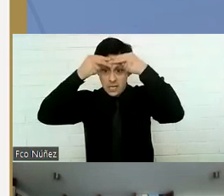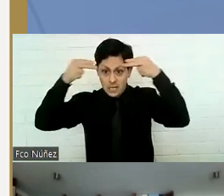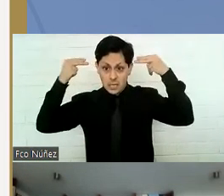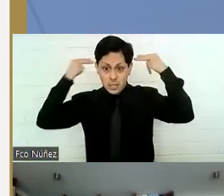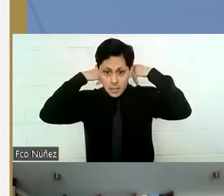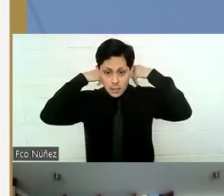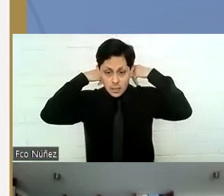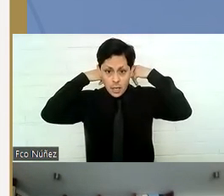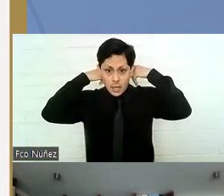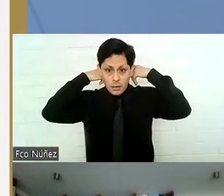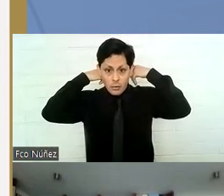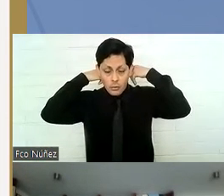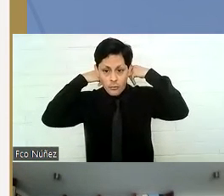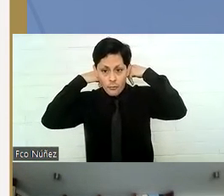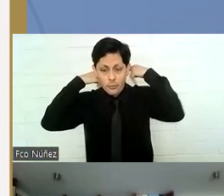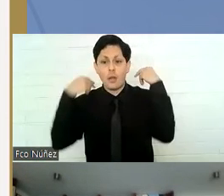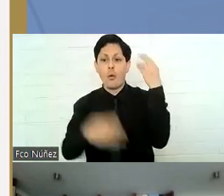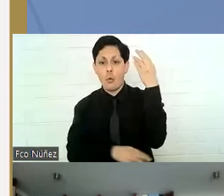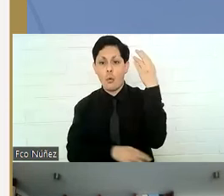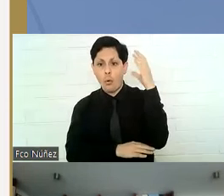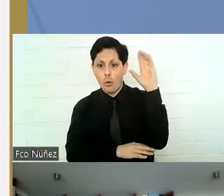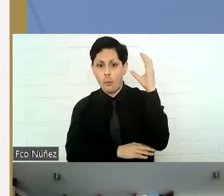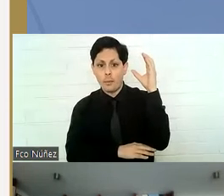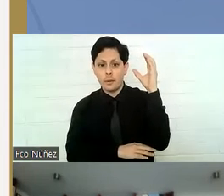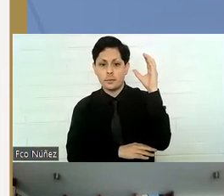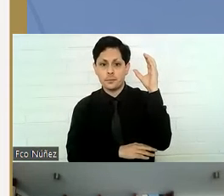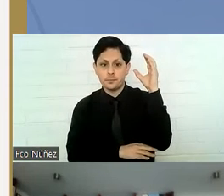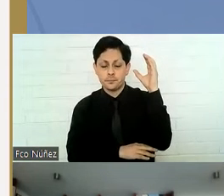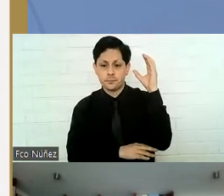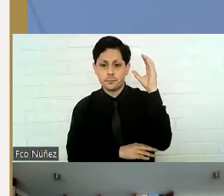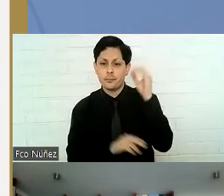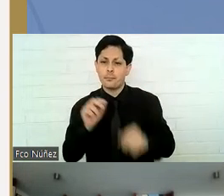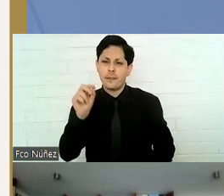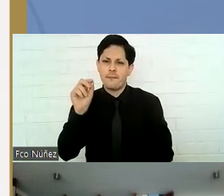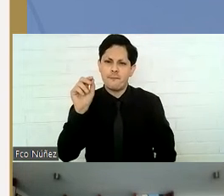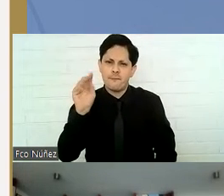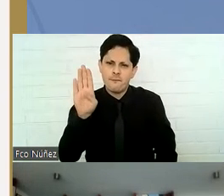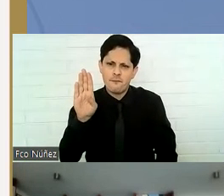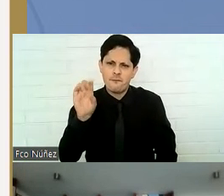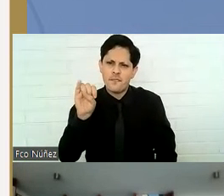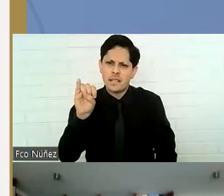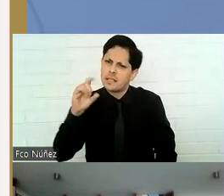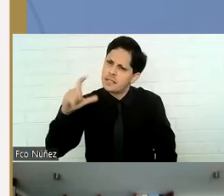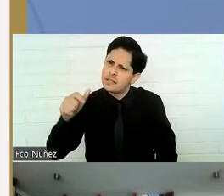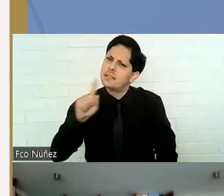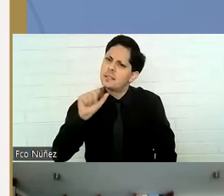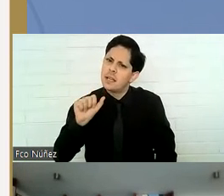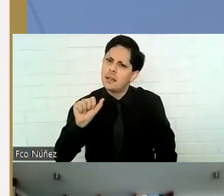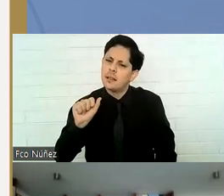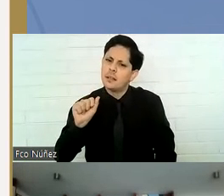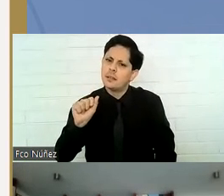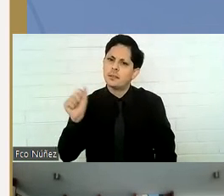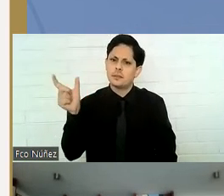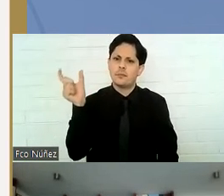movimiento de los discas, que es un término que parece que está generando el significado